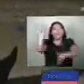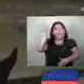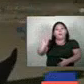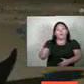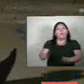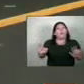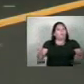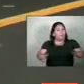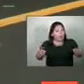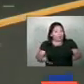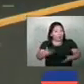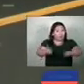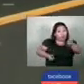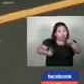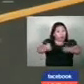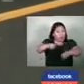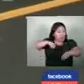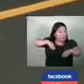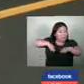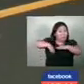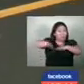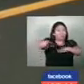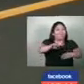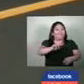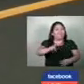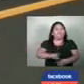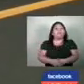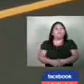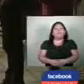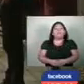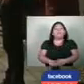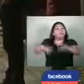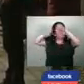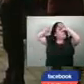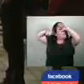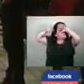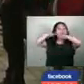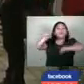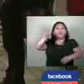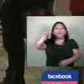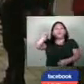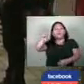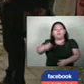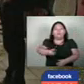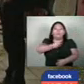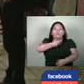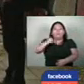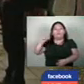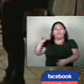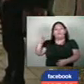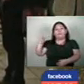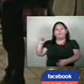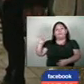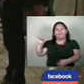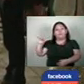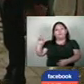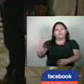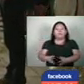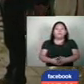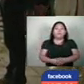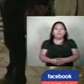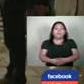para evitar que los conductores viajen irresponsablemente. Con imágenes de José Delgado, Jennifer Flores, Noticiero Hechos.